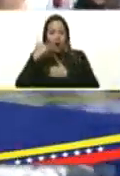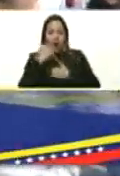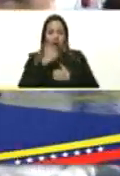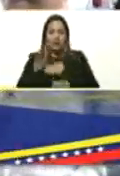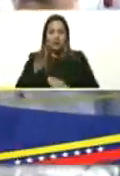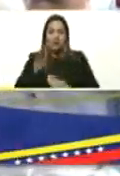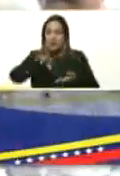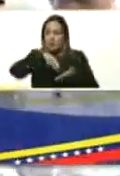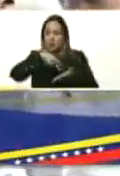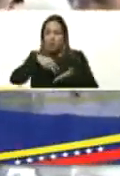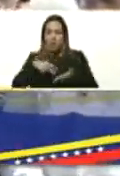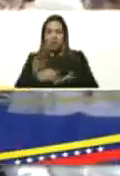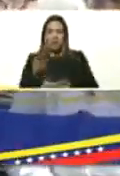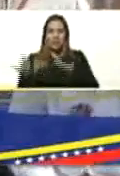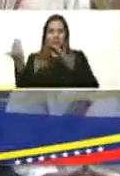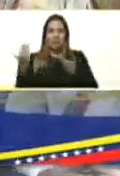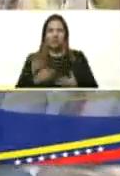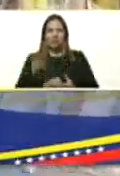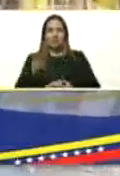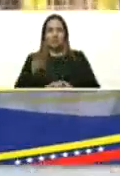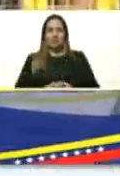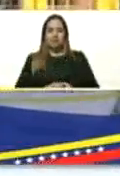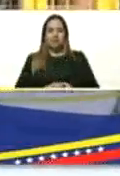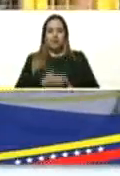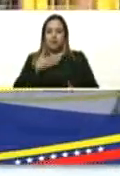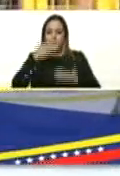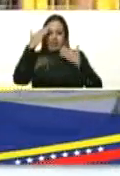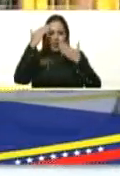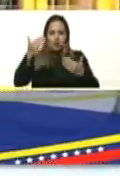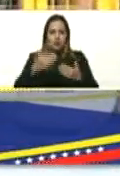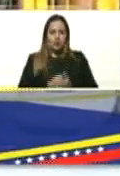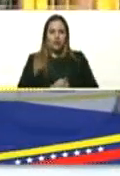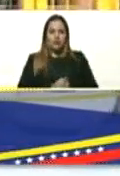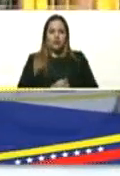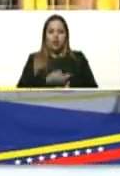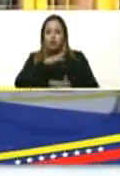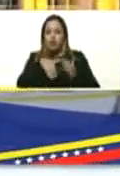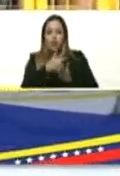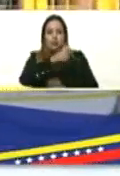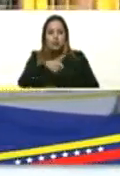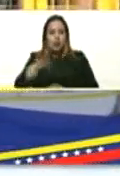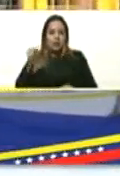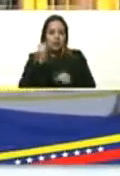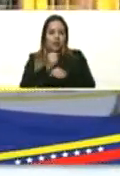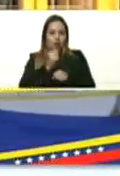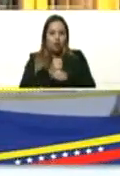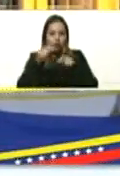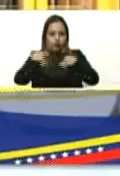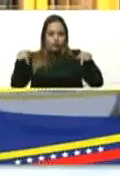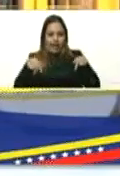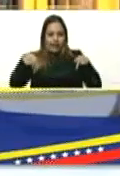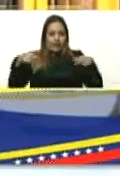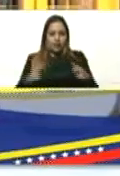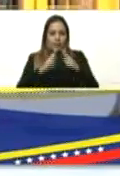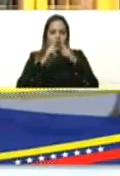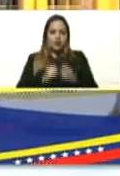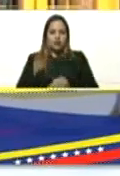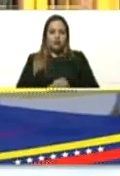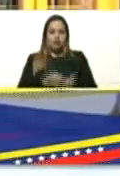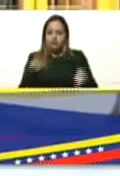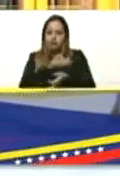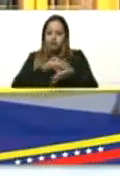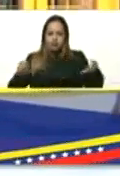el bailarín. Ah, mi saludo pues a la clase obrera. En este encuentro